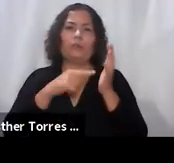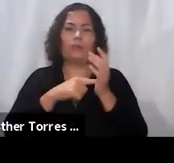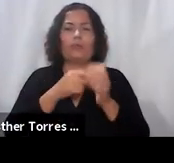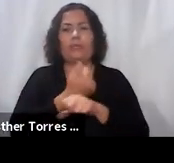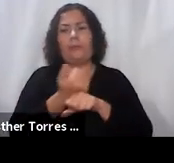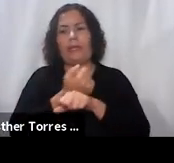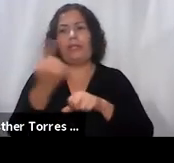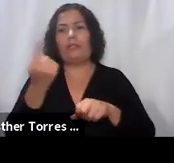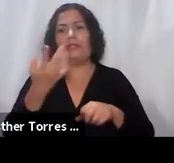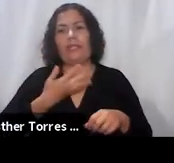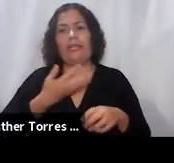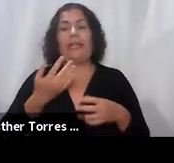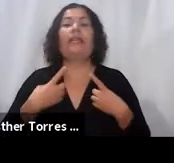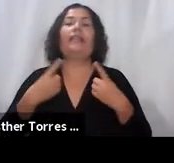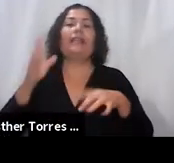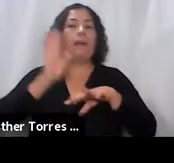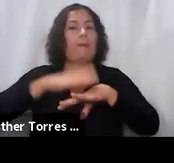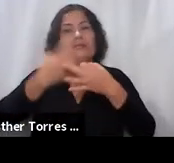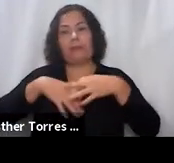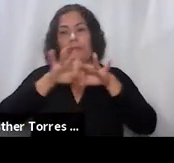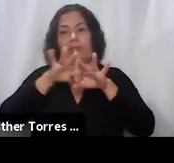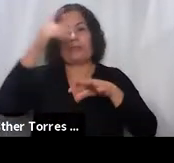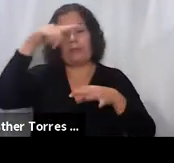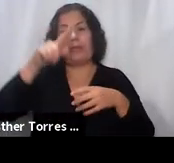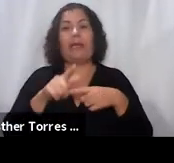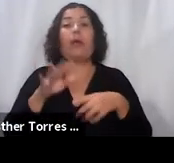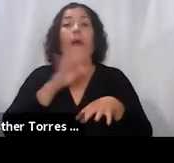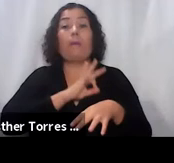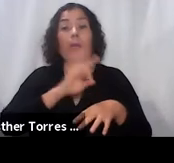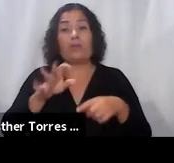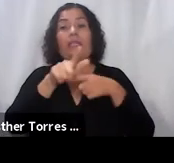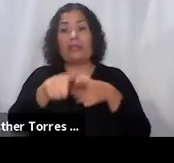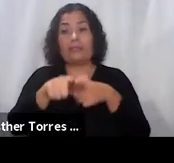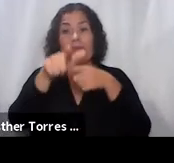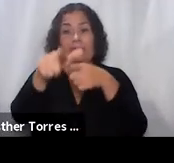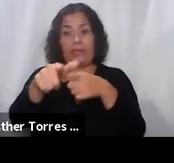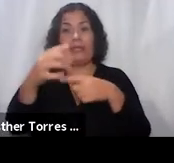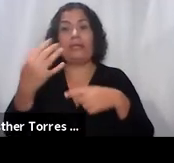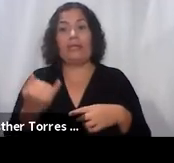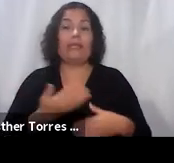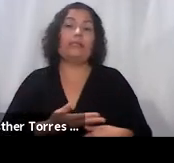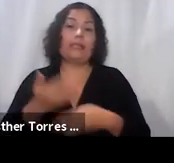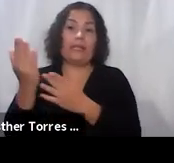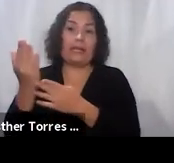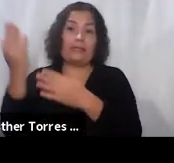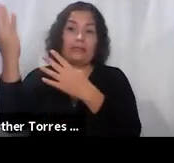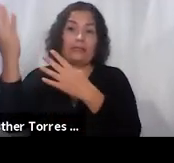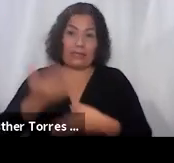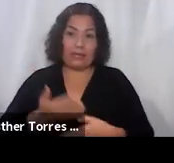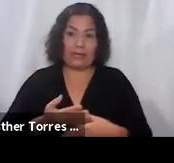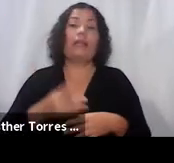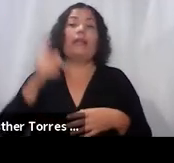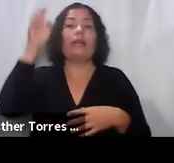darles prioridad para poder tener continuidad y llegar a las paradas de transporte. Entonces, las paradas de